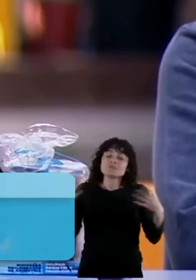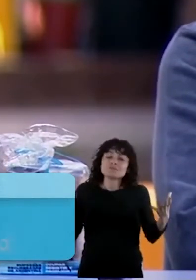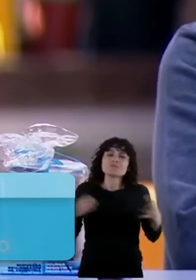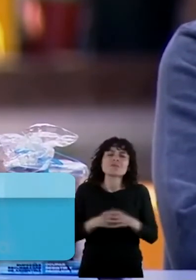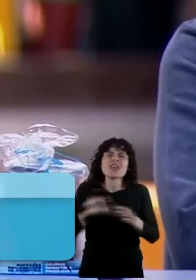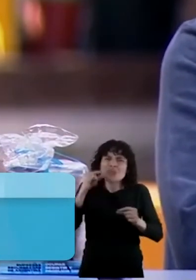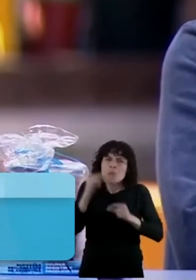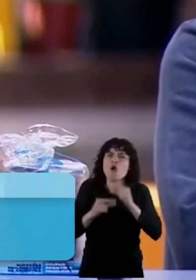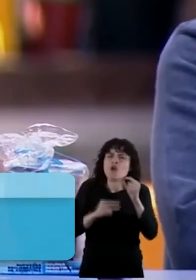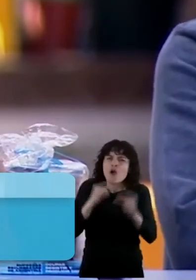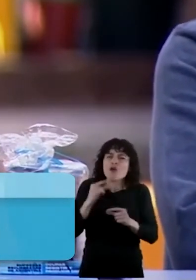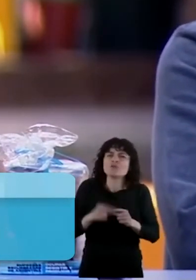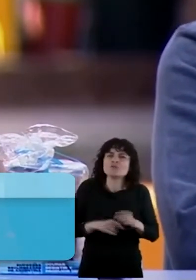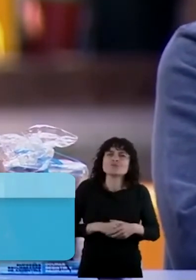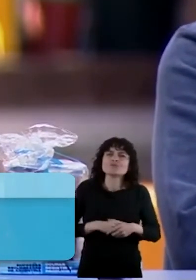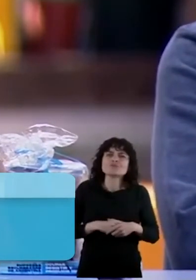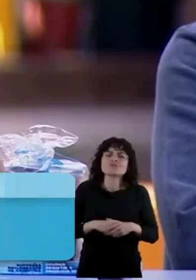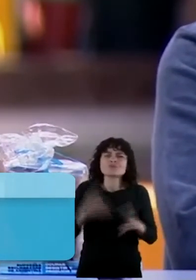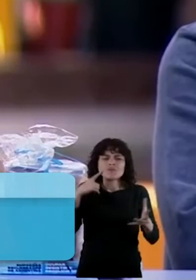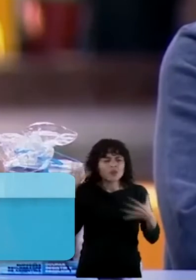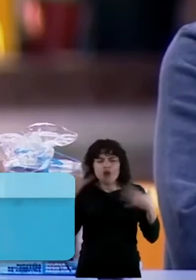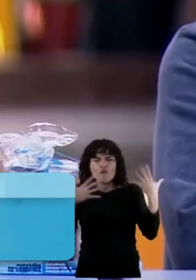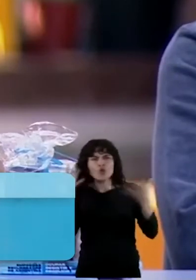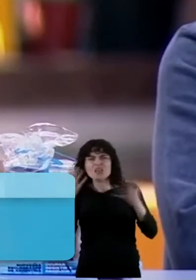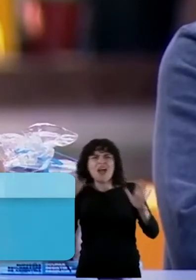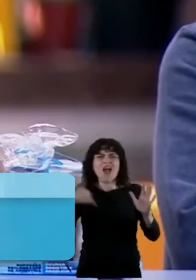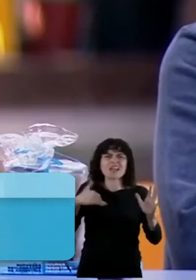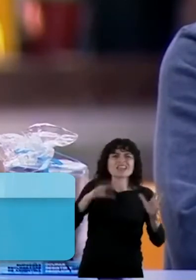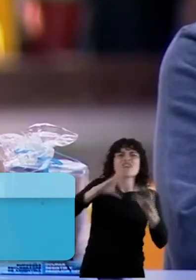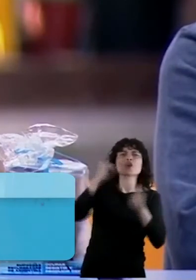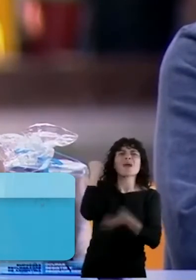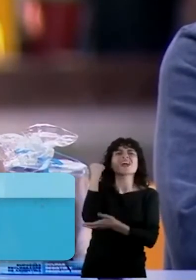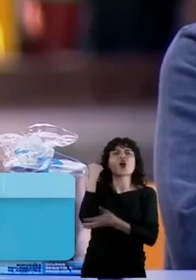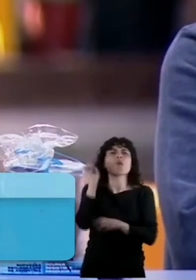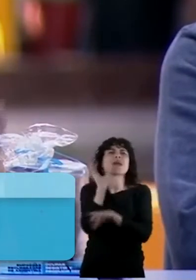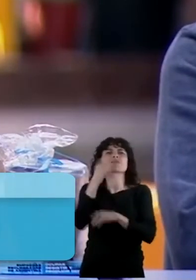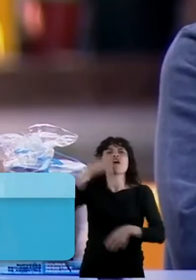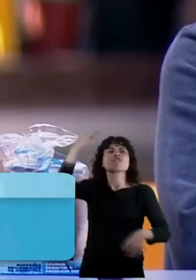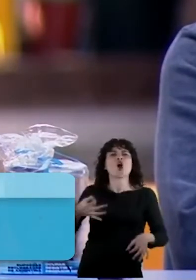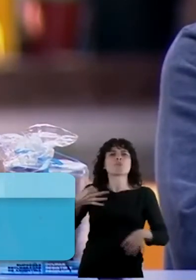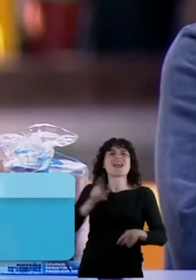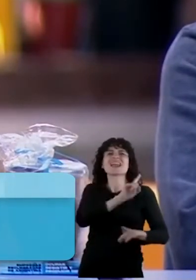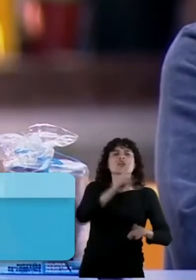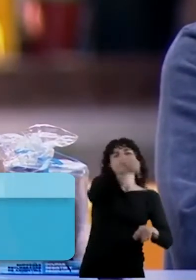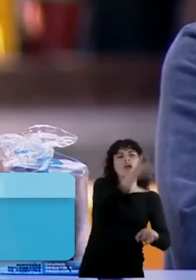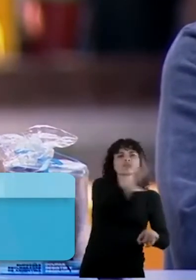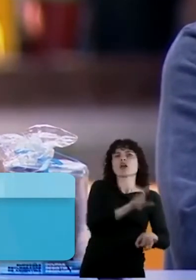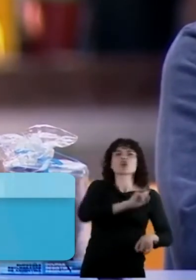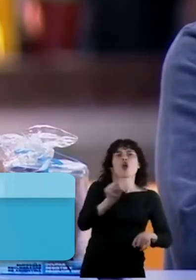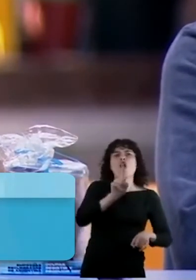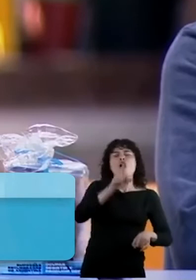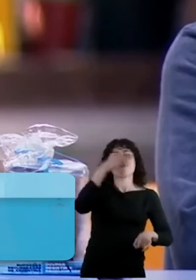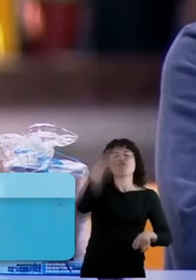confundiéndose, la Argentina tenía dos categorías de economía, la economía formal y la economía informal, pero aparecía